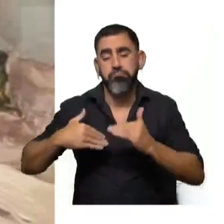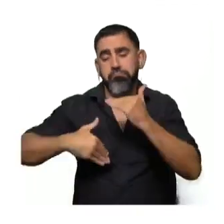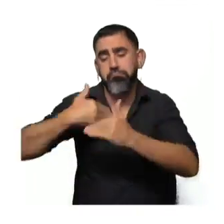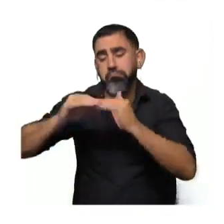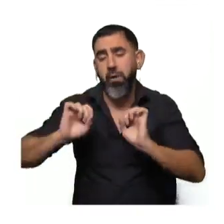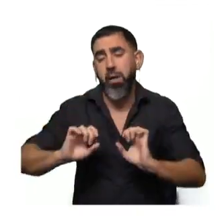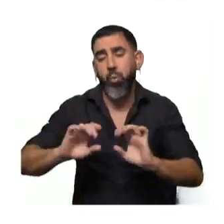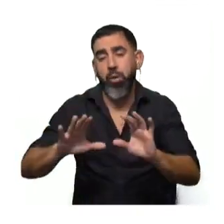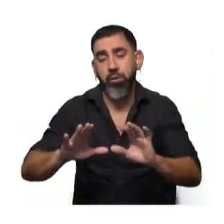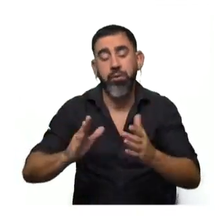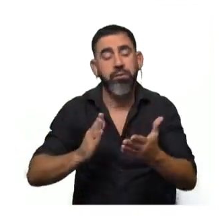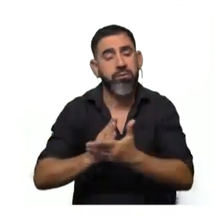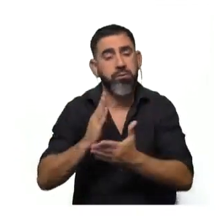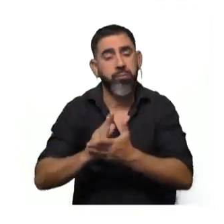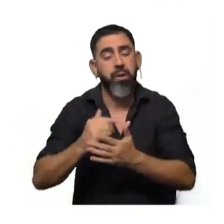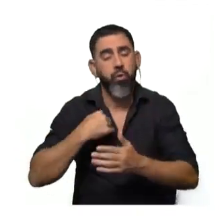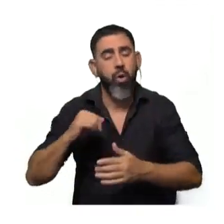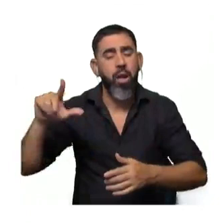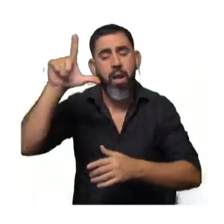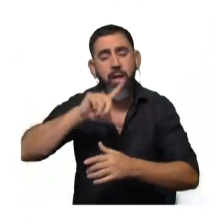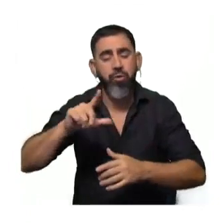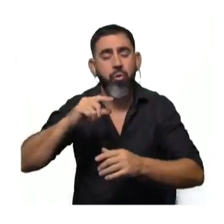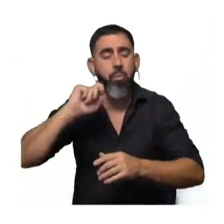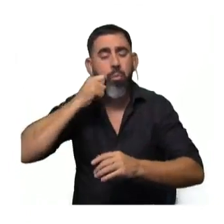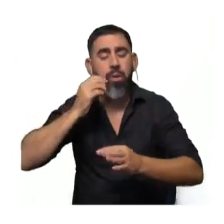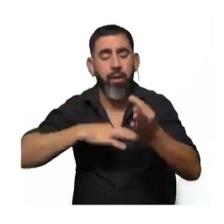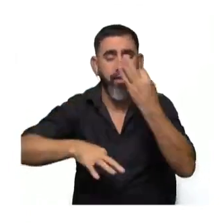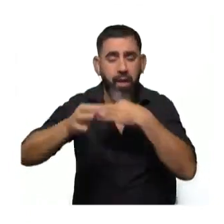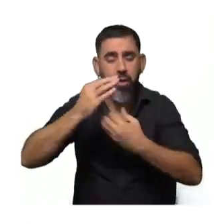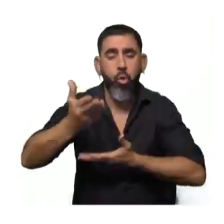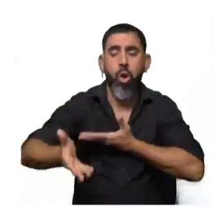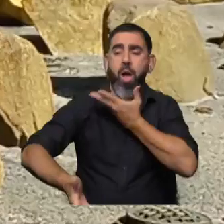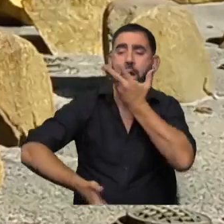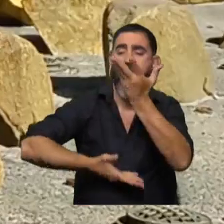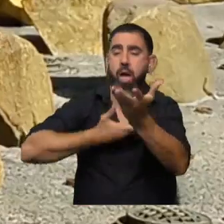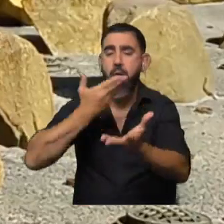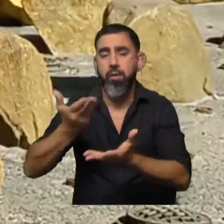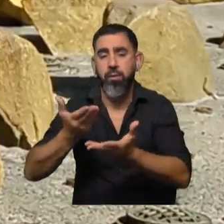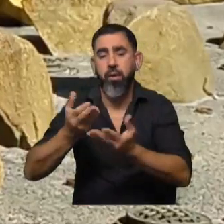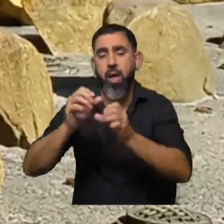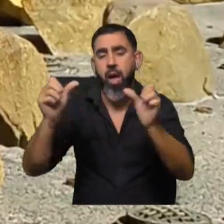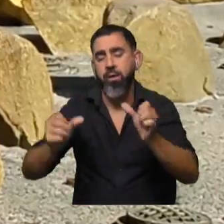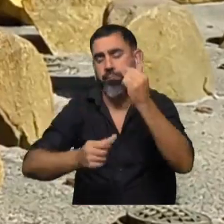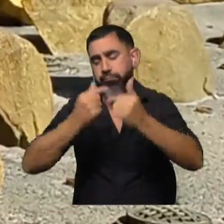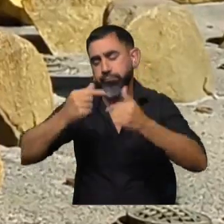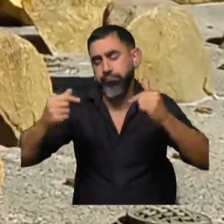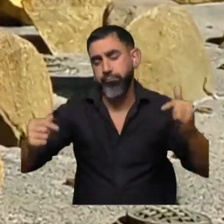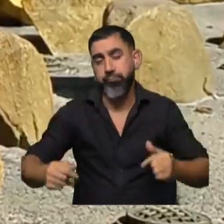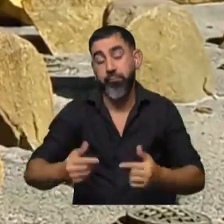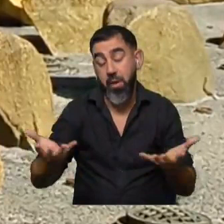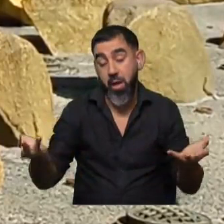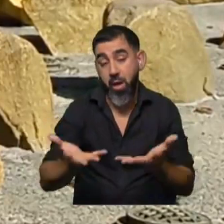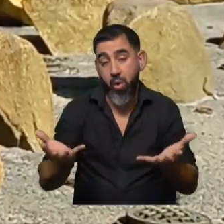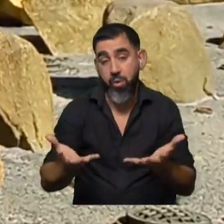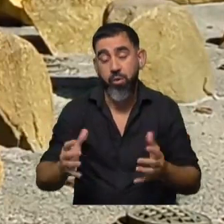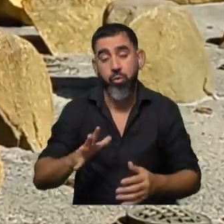sentido. Siempre fui, desde el liceo, siempre fui de hacer teatro, de cantar en el coro, de hacer un montón de cosas. Entonces, al día de hoy, o